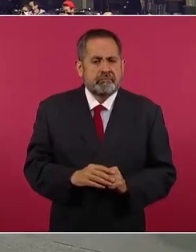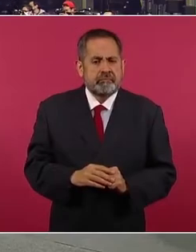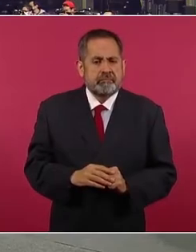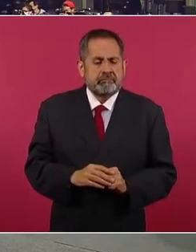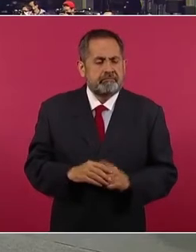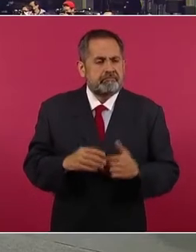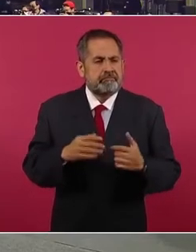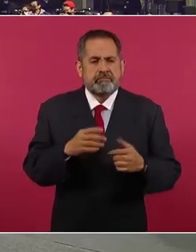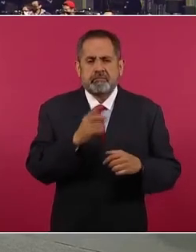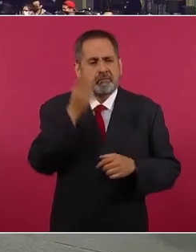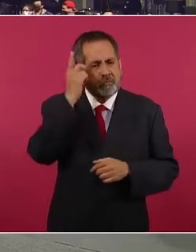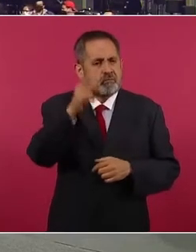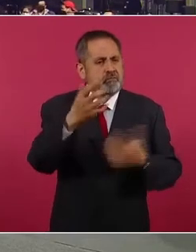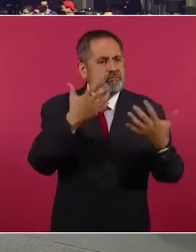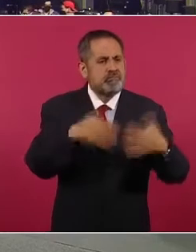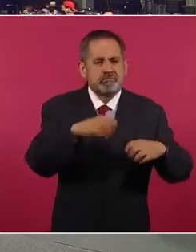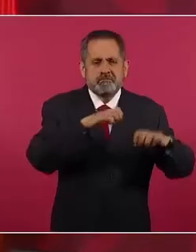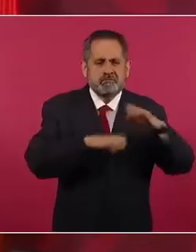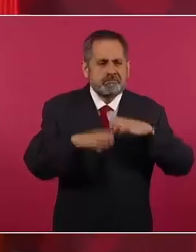y empresarios